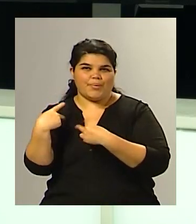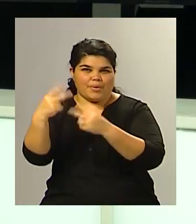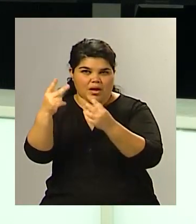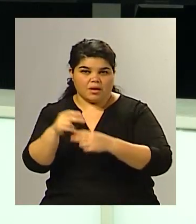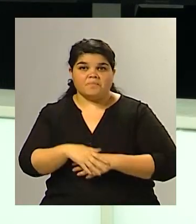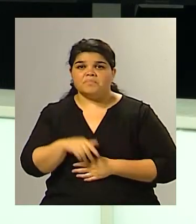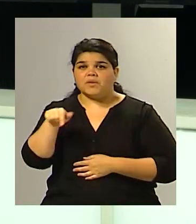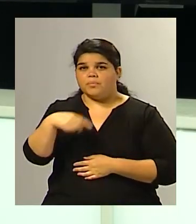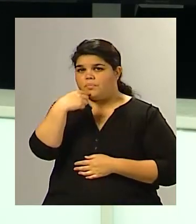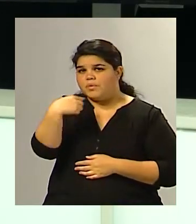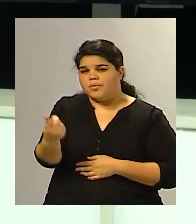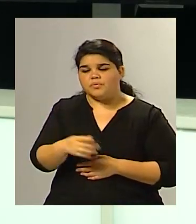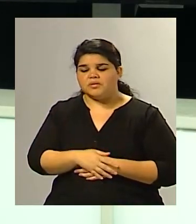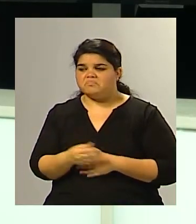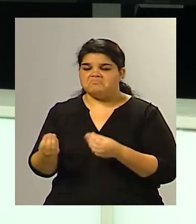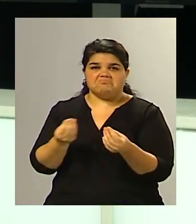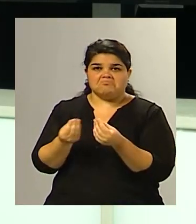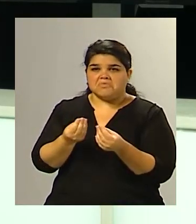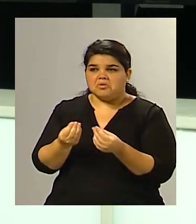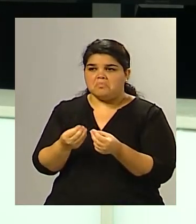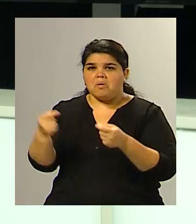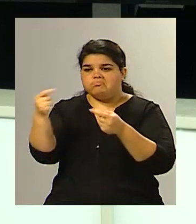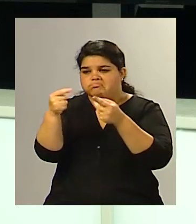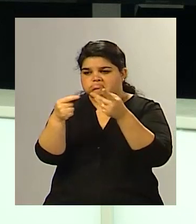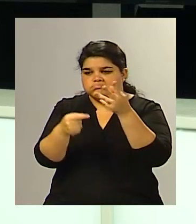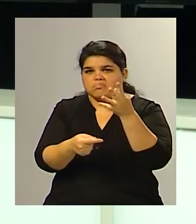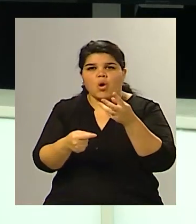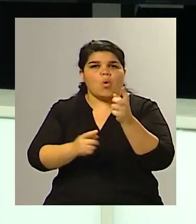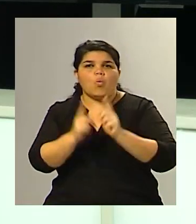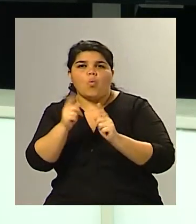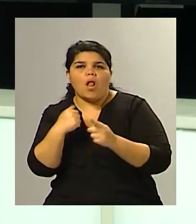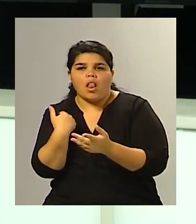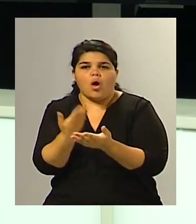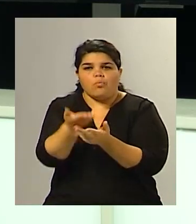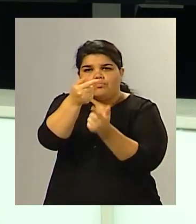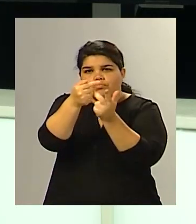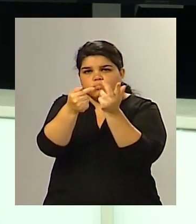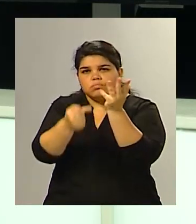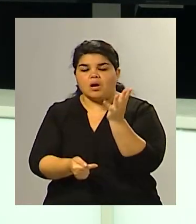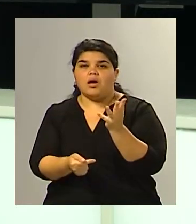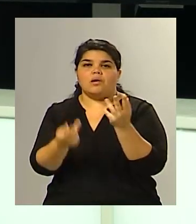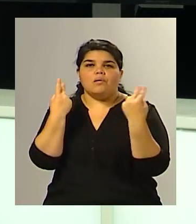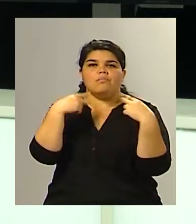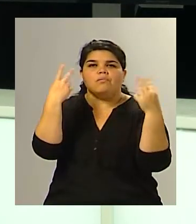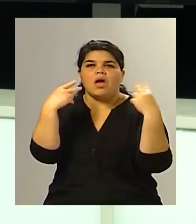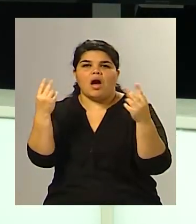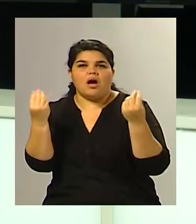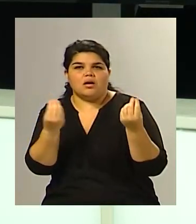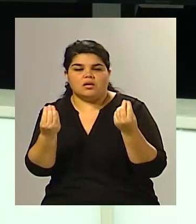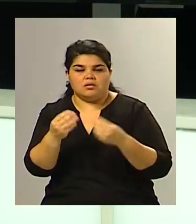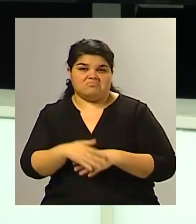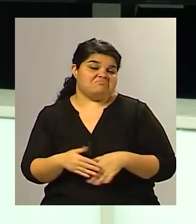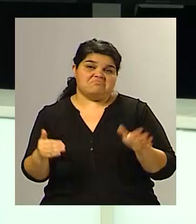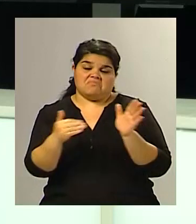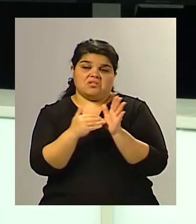preguntar es ¿cuáles son las opciones que se presentan hoy para que los chicos vayan a disfrutar de su viaje de egresados? Obviamente varía según el